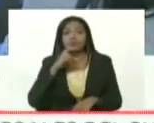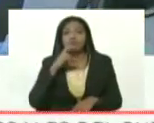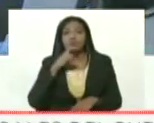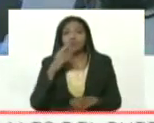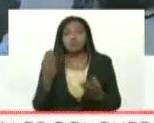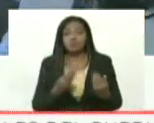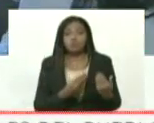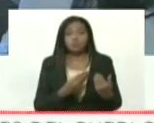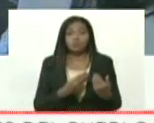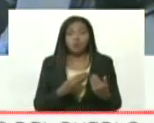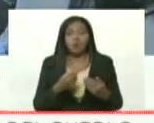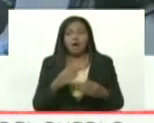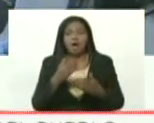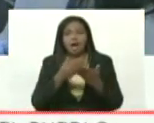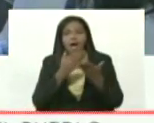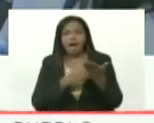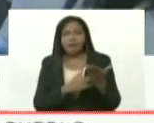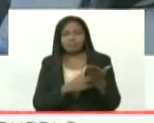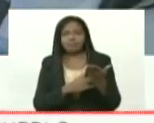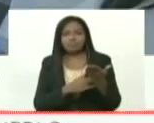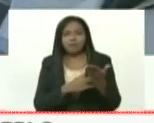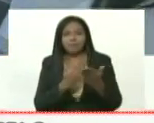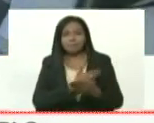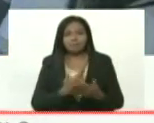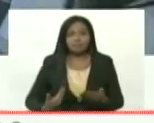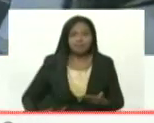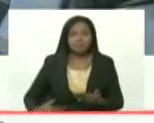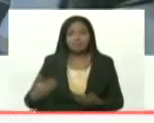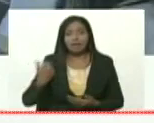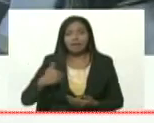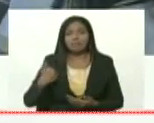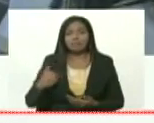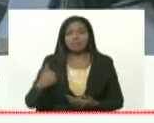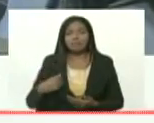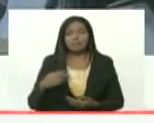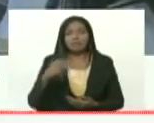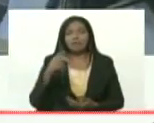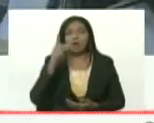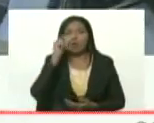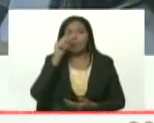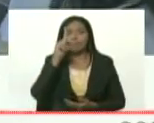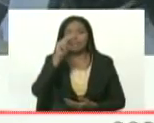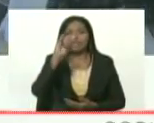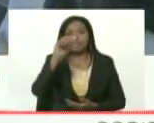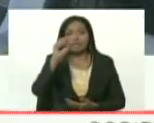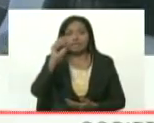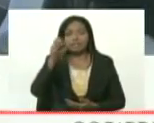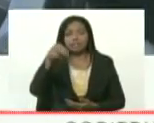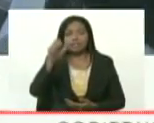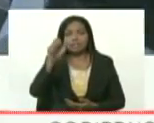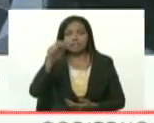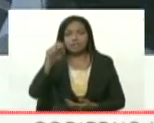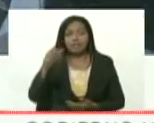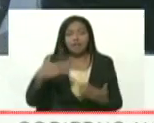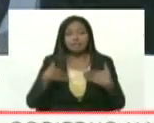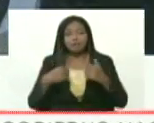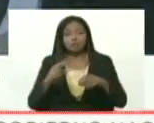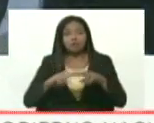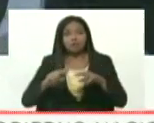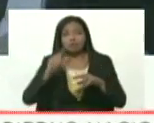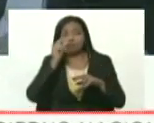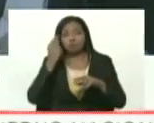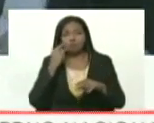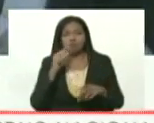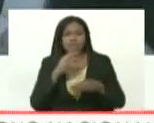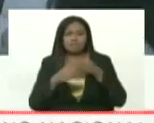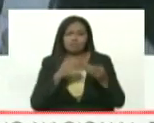Néstor Kirchner a Venezuela. La cooperación argentina-Venezuela era para el beneficio de los pueblos, la salud de nuestros niños y niñas. ¿Qué han hecho ustedes con